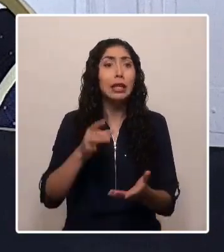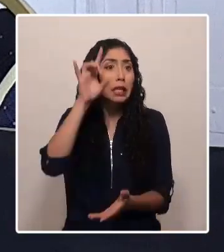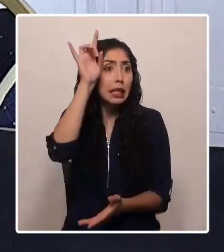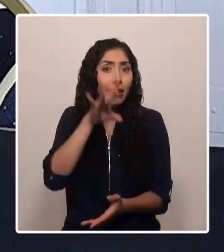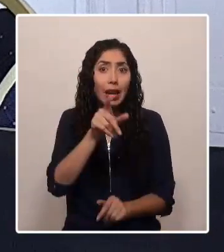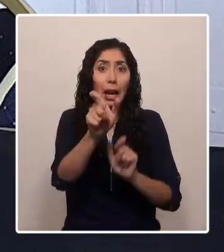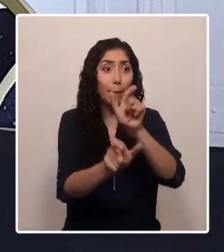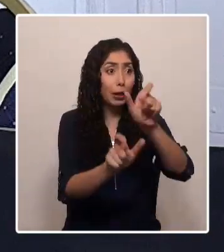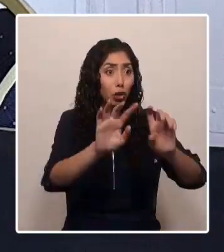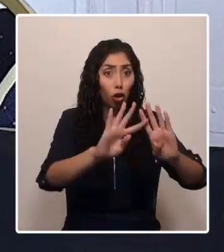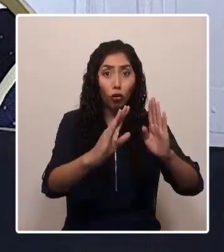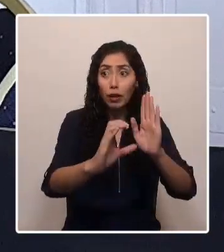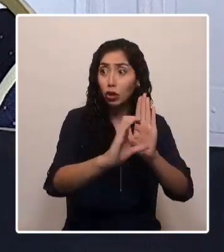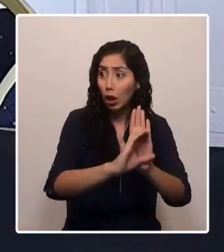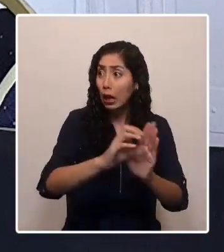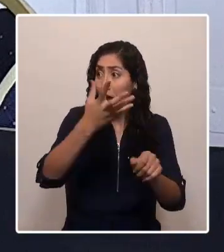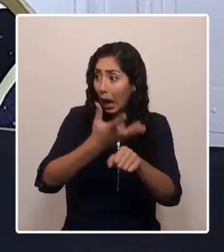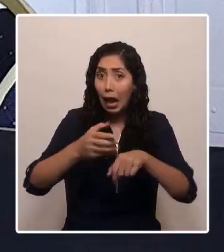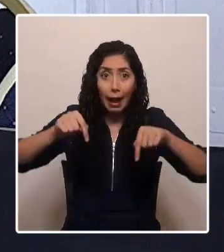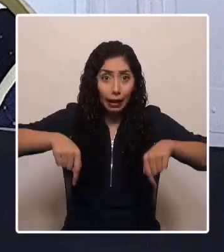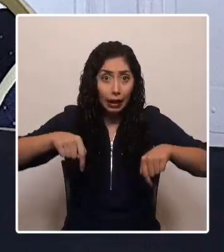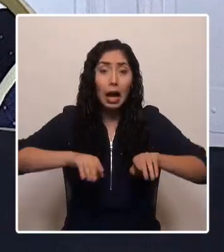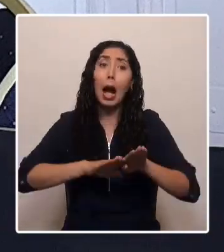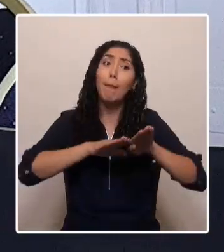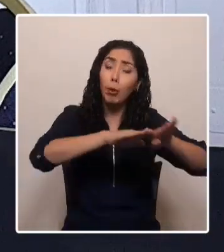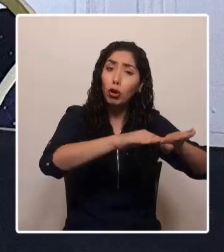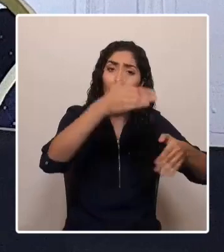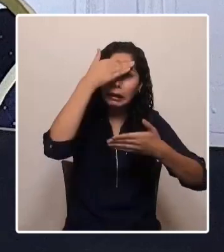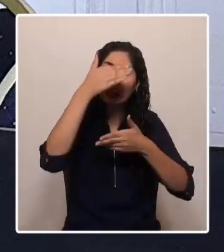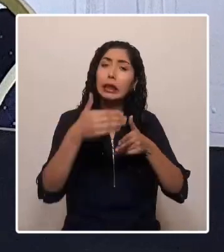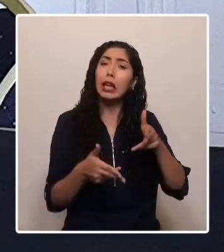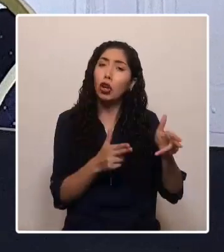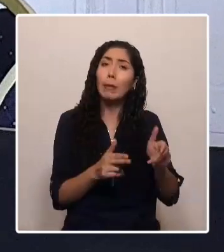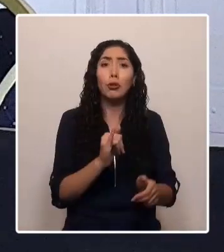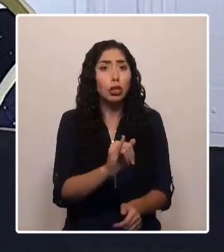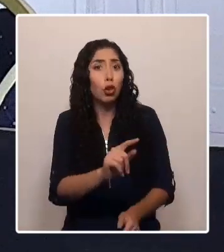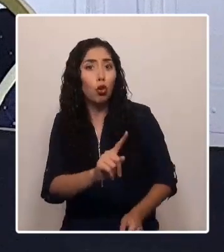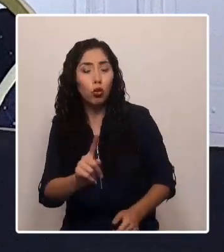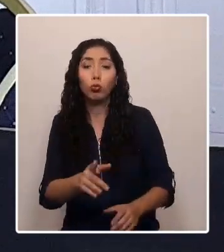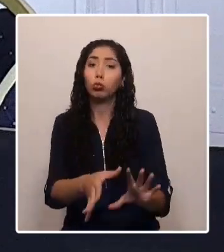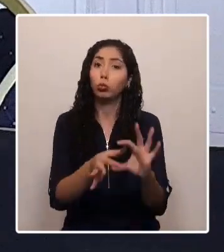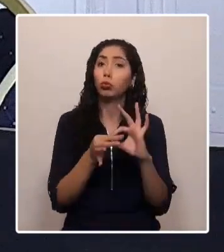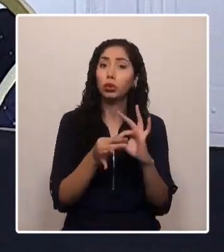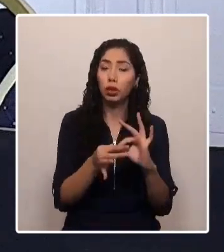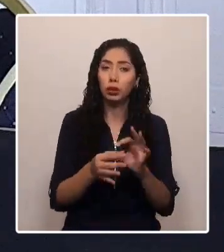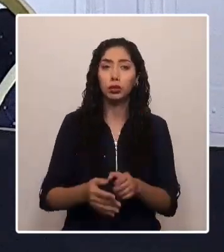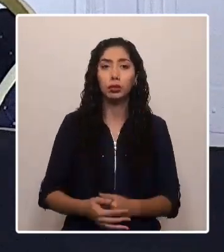acá legitiman o no el terrorismo. Muchas gracias.